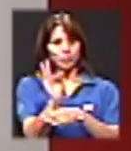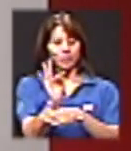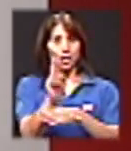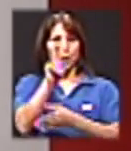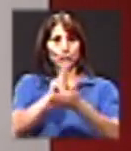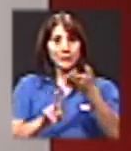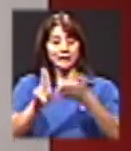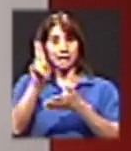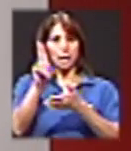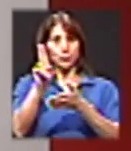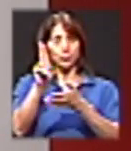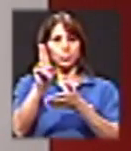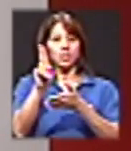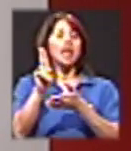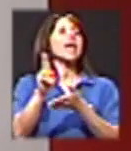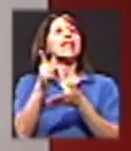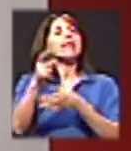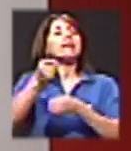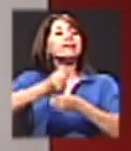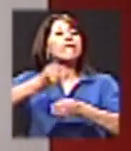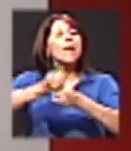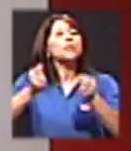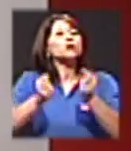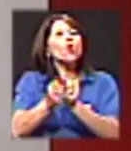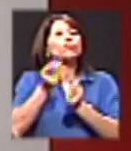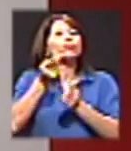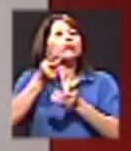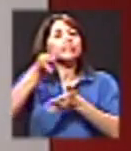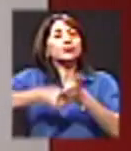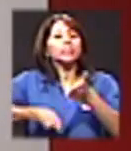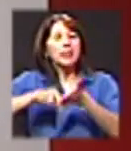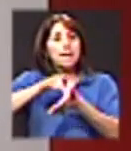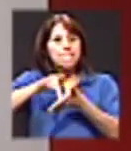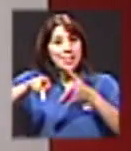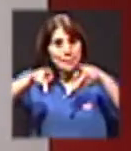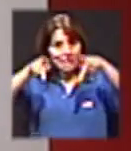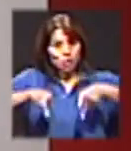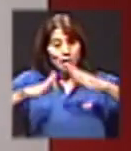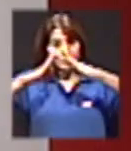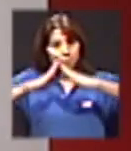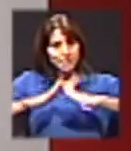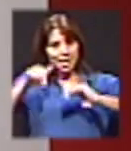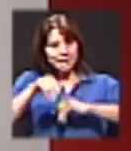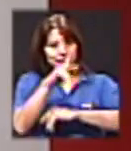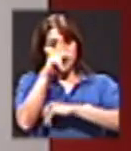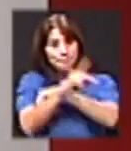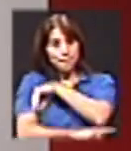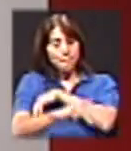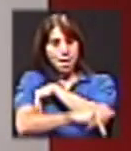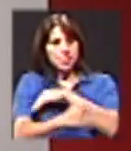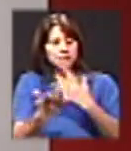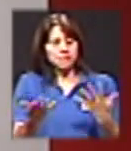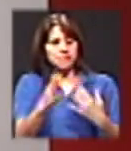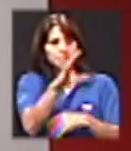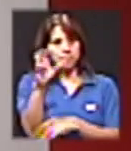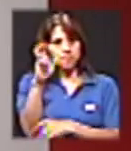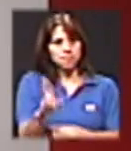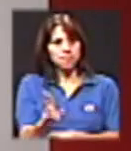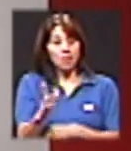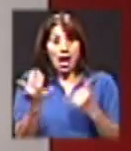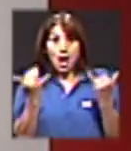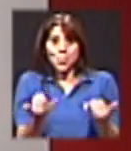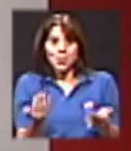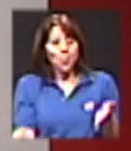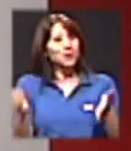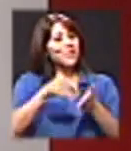que se paga con los impuestos que tributan los habitantes de este país, y en esta ocasión tenemos el placer de